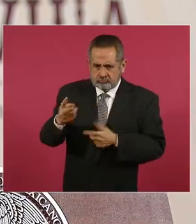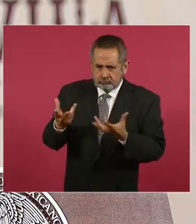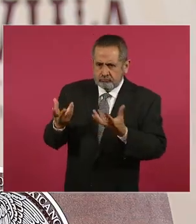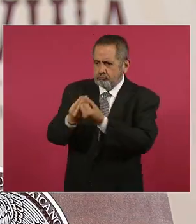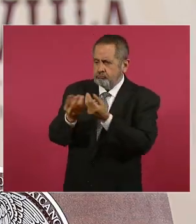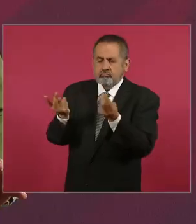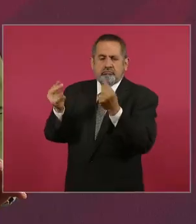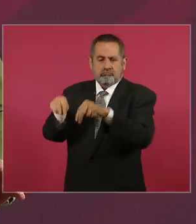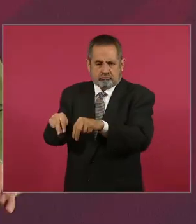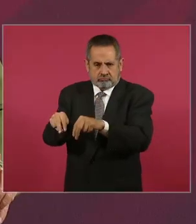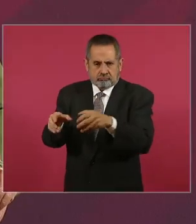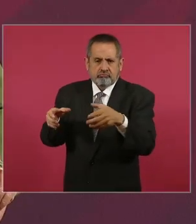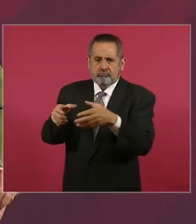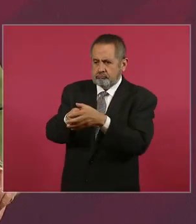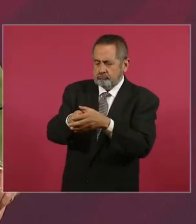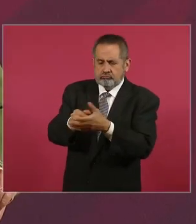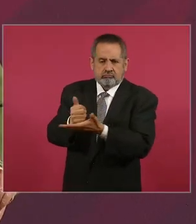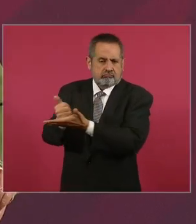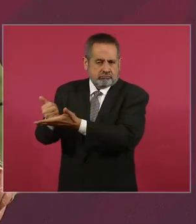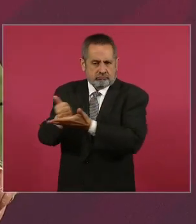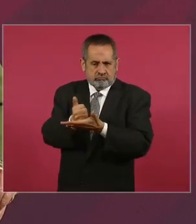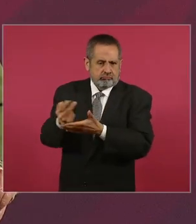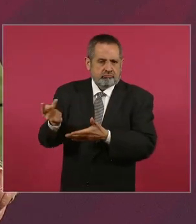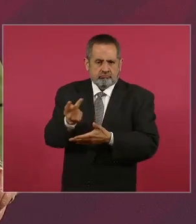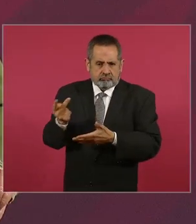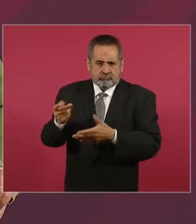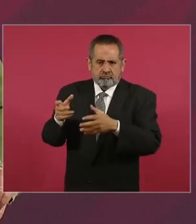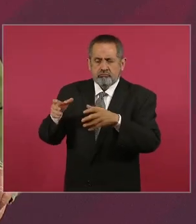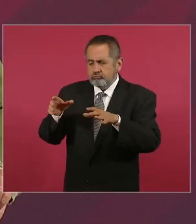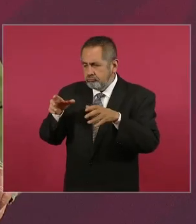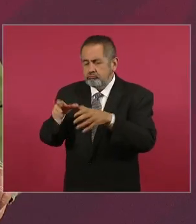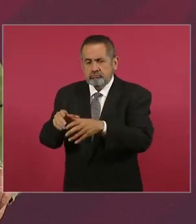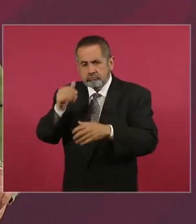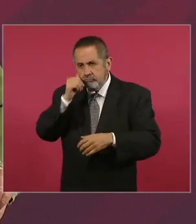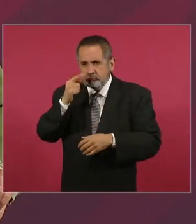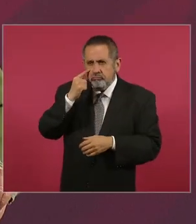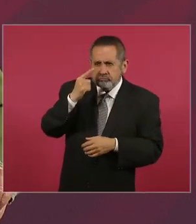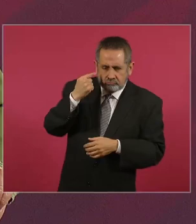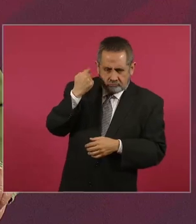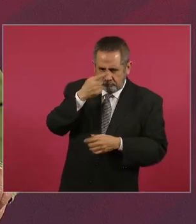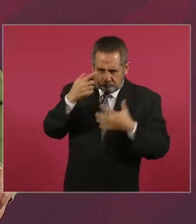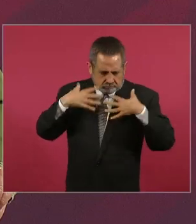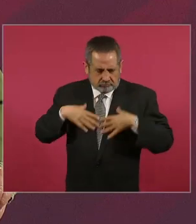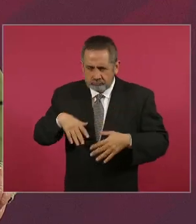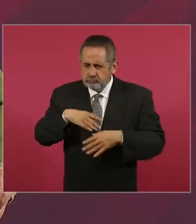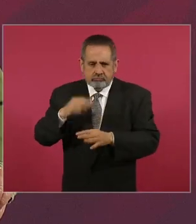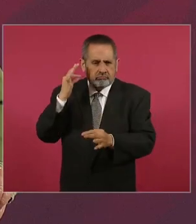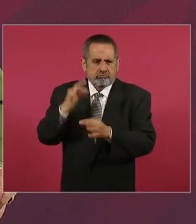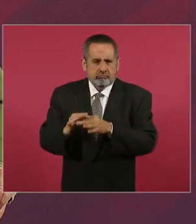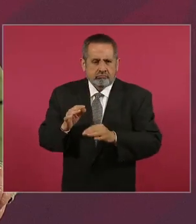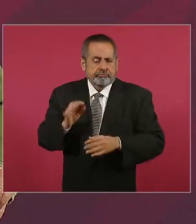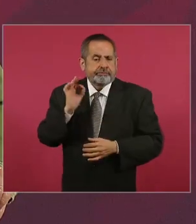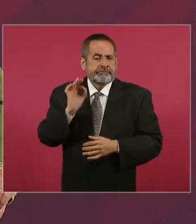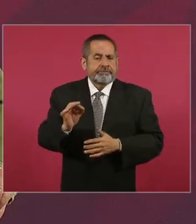la Guardia Nacional apoyados con el ejército. Todos ellos están plenamente identificados